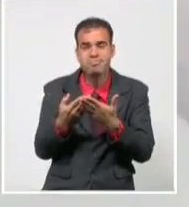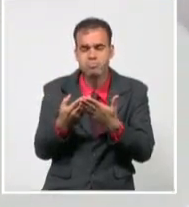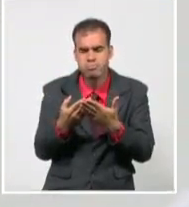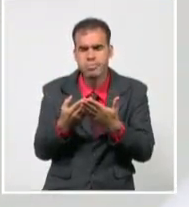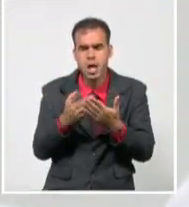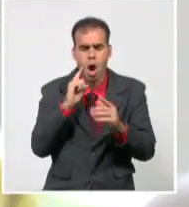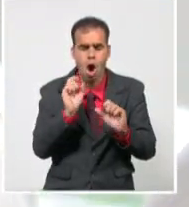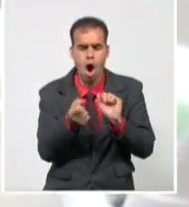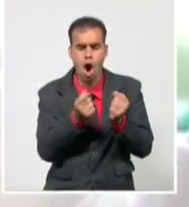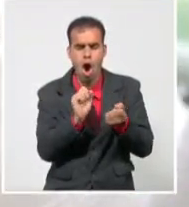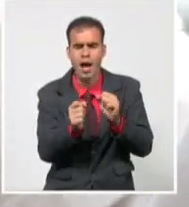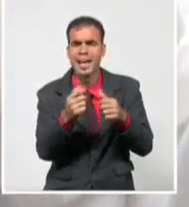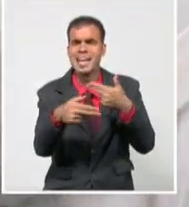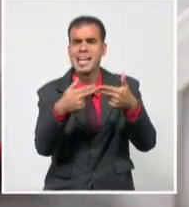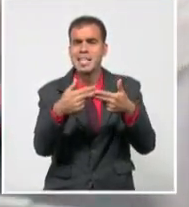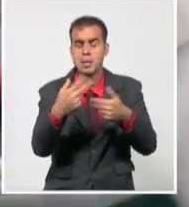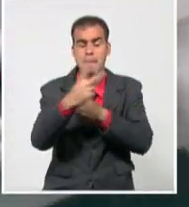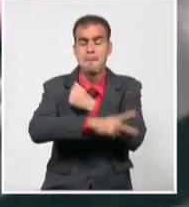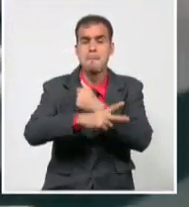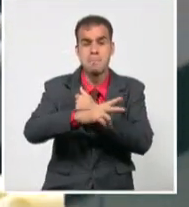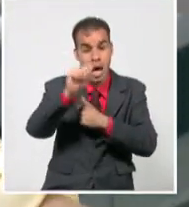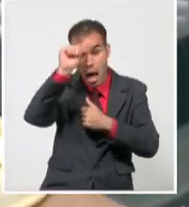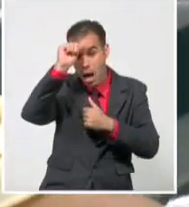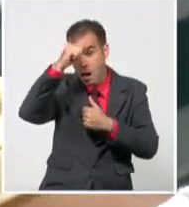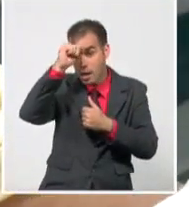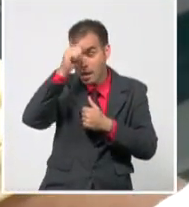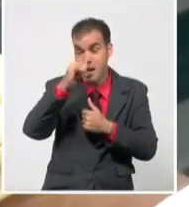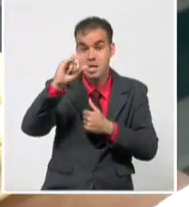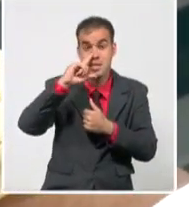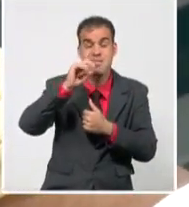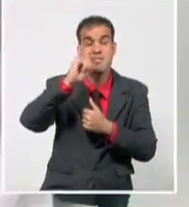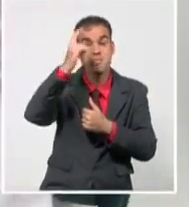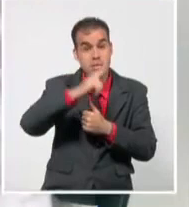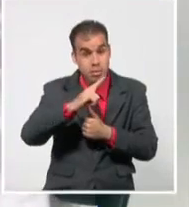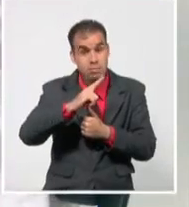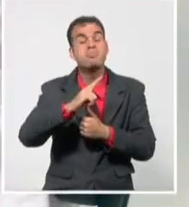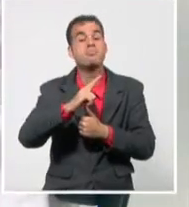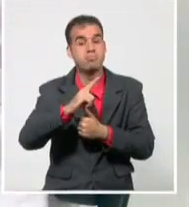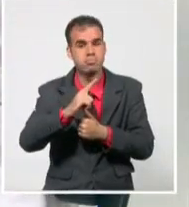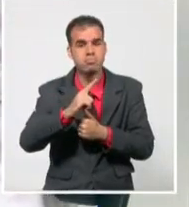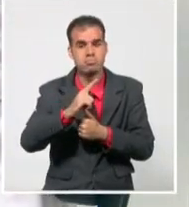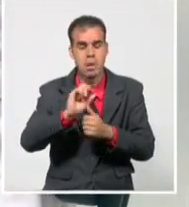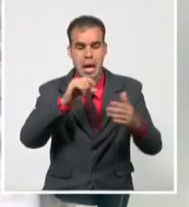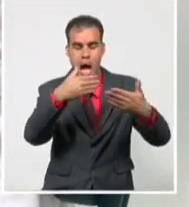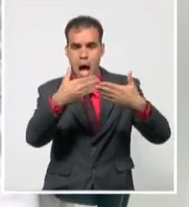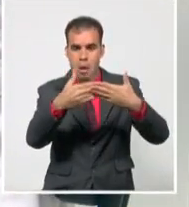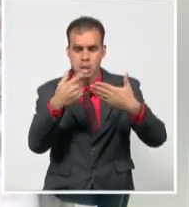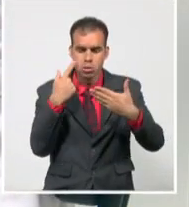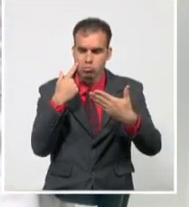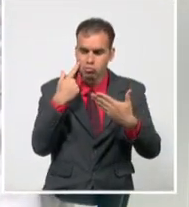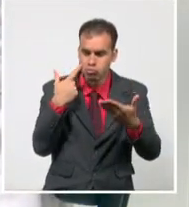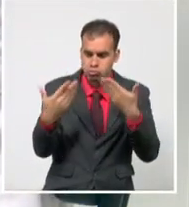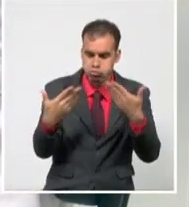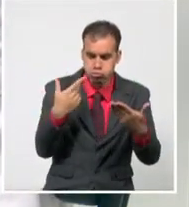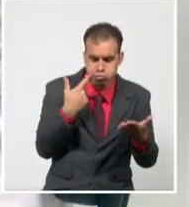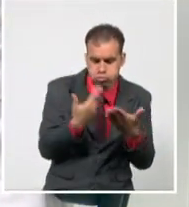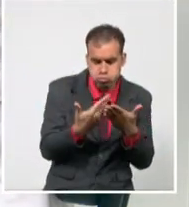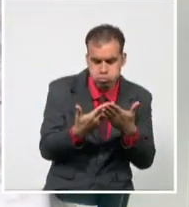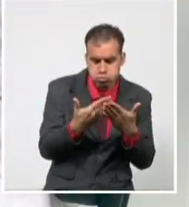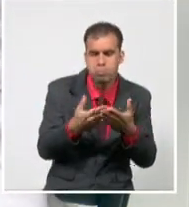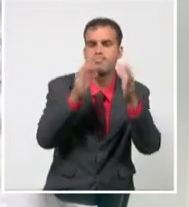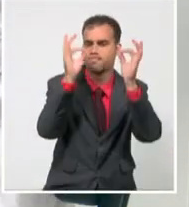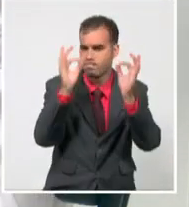controlado que se realizó en la India, promovido por la empresa Biocon Limited, que confirmó los datos de nuestro país y con su